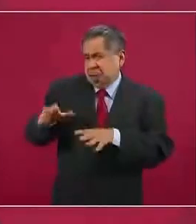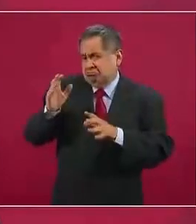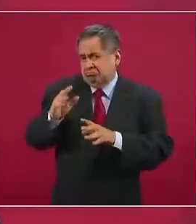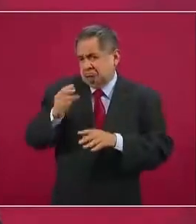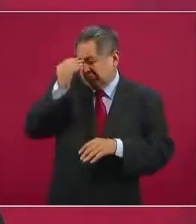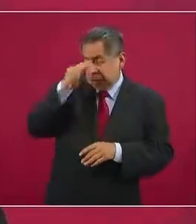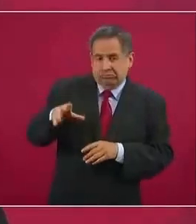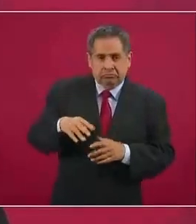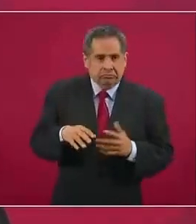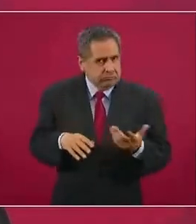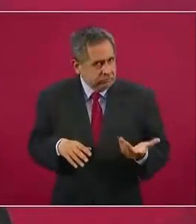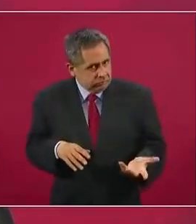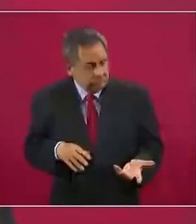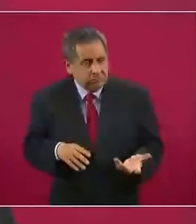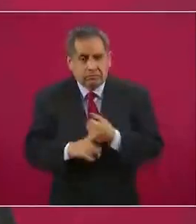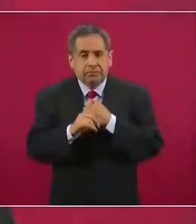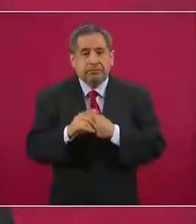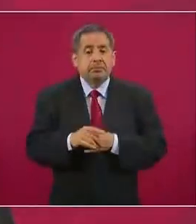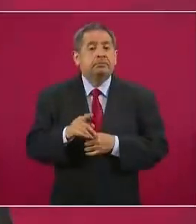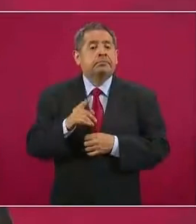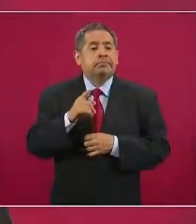solo a quien